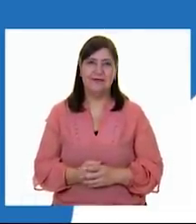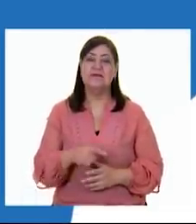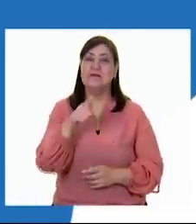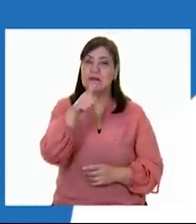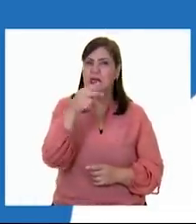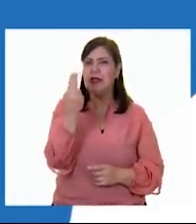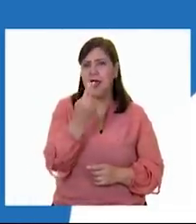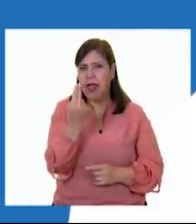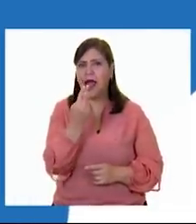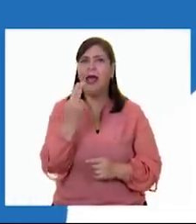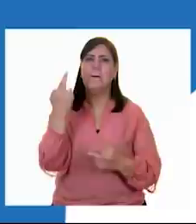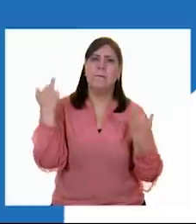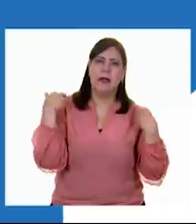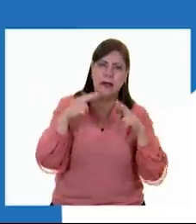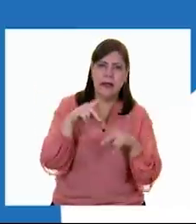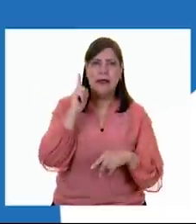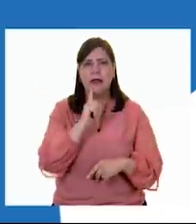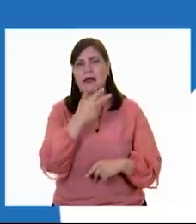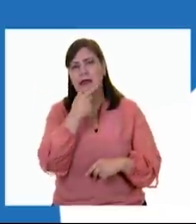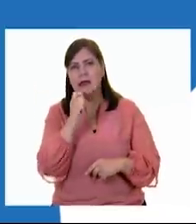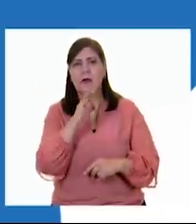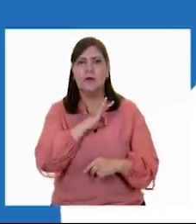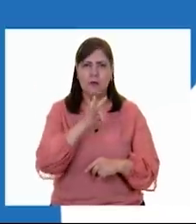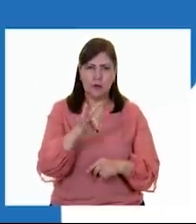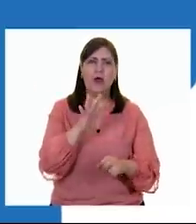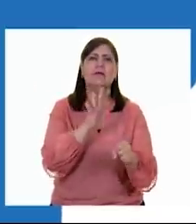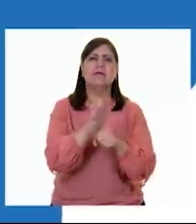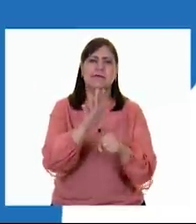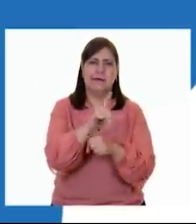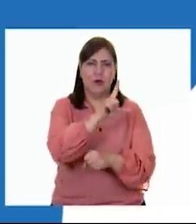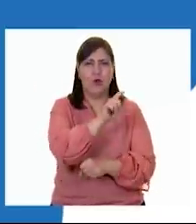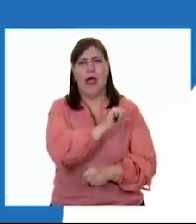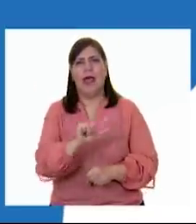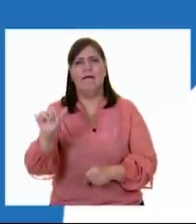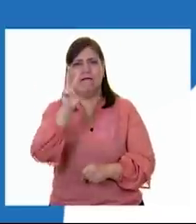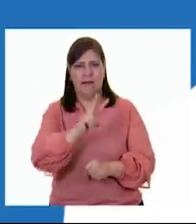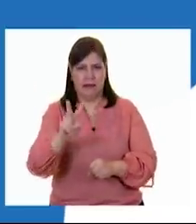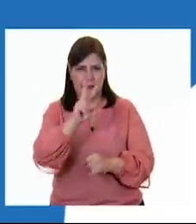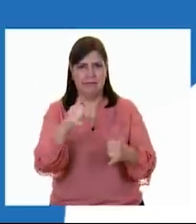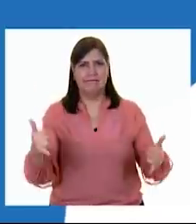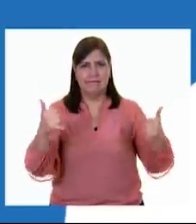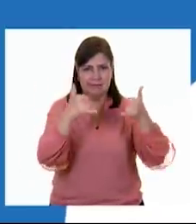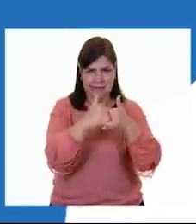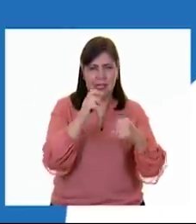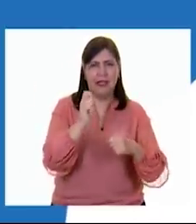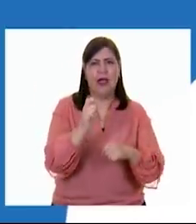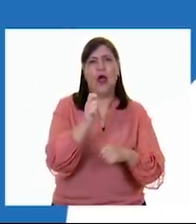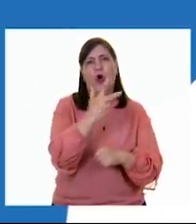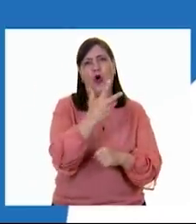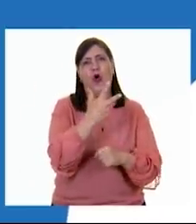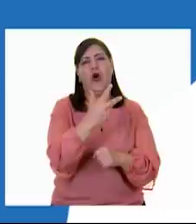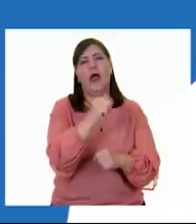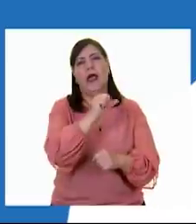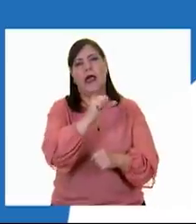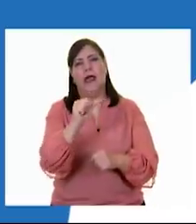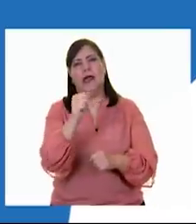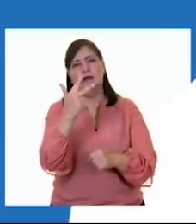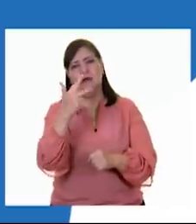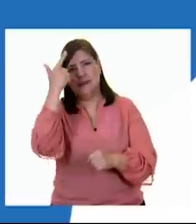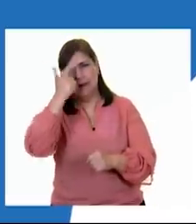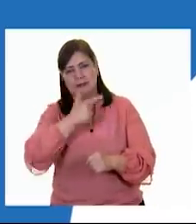Para solicitar apoyo pedagógico, comunícate con maestras y maestros de lunes a viernes de 8 a 20 horas al